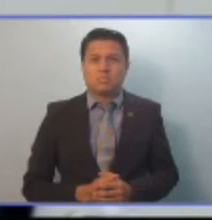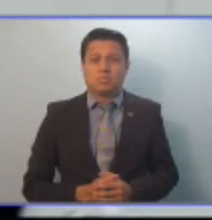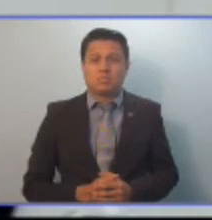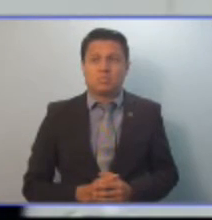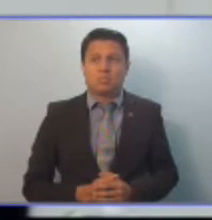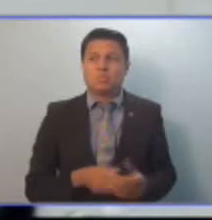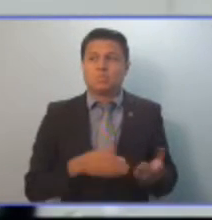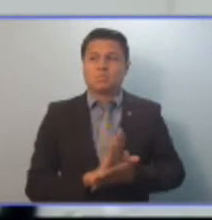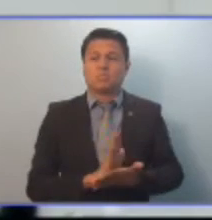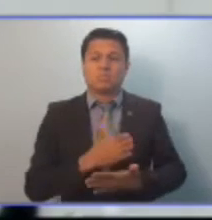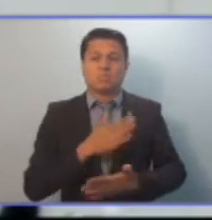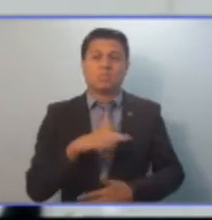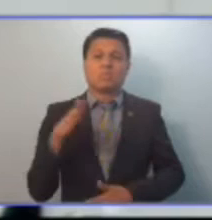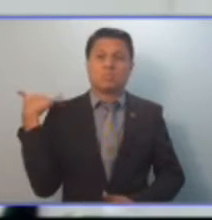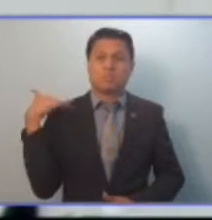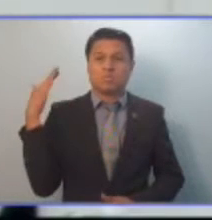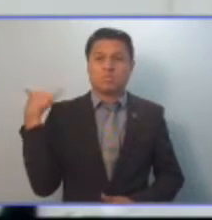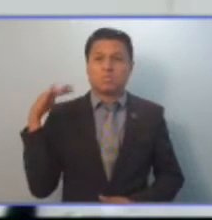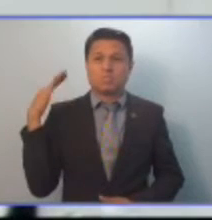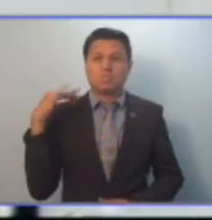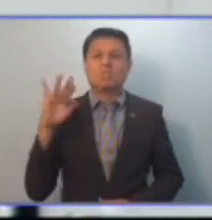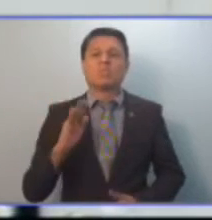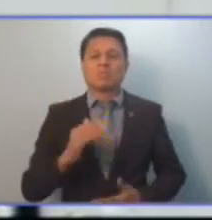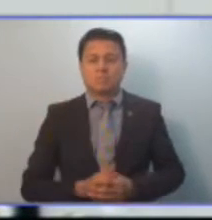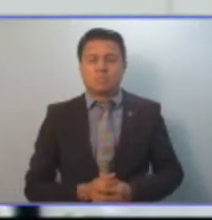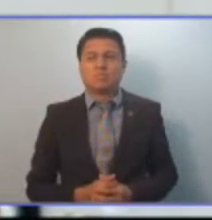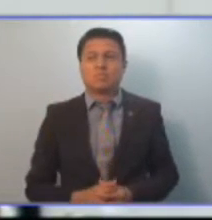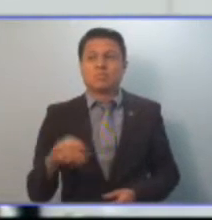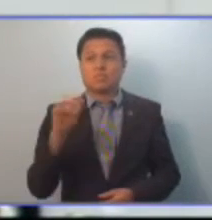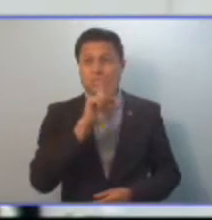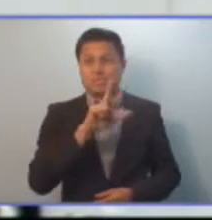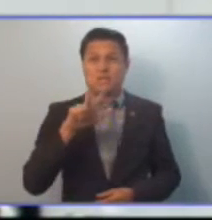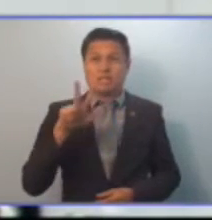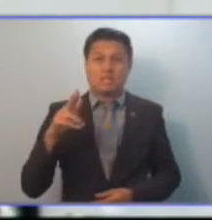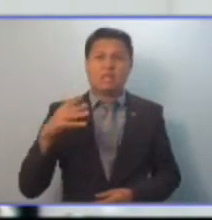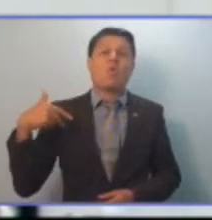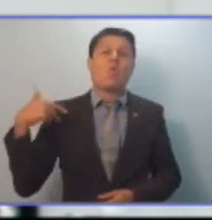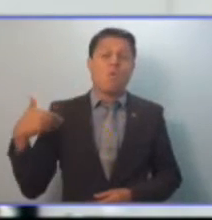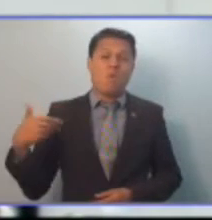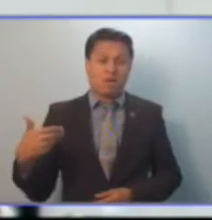a través de mi experiencia profesional después de 35 años de ejercicio,